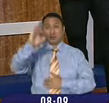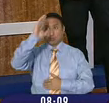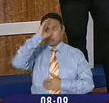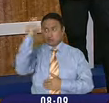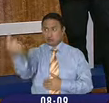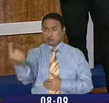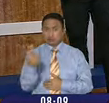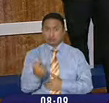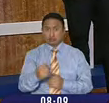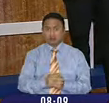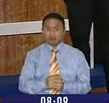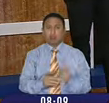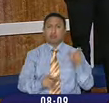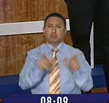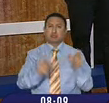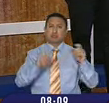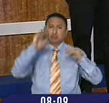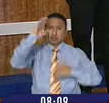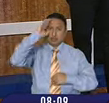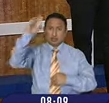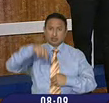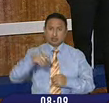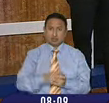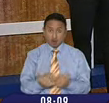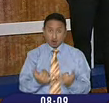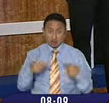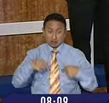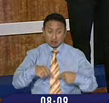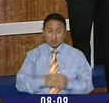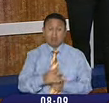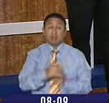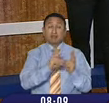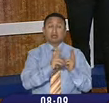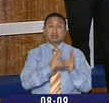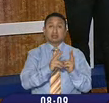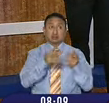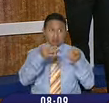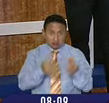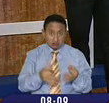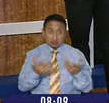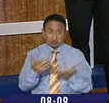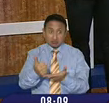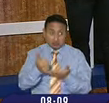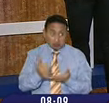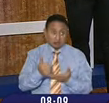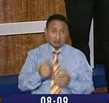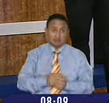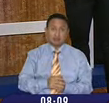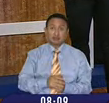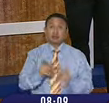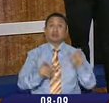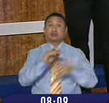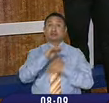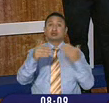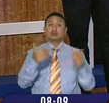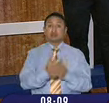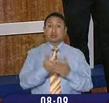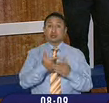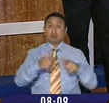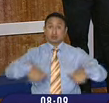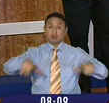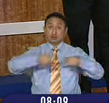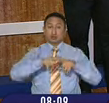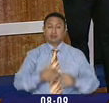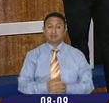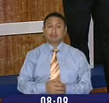policial. El número de policías no es, según la vecina, pues el que debería ser para toda la población que hay en el lugar, en